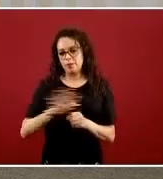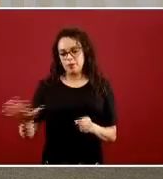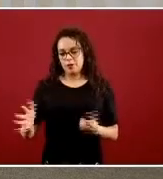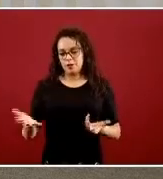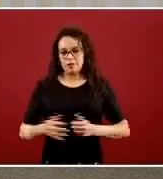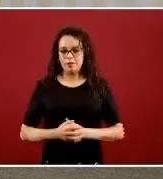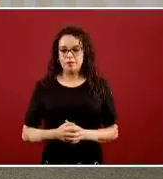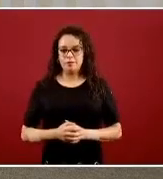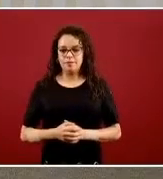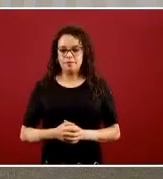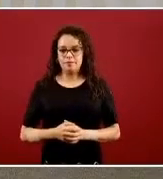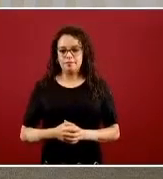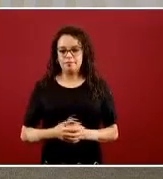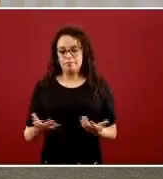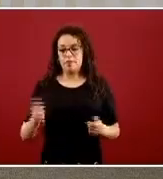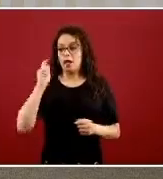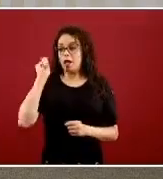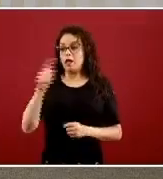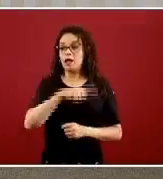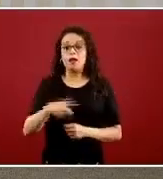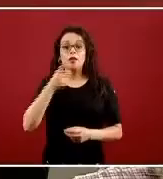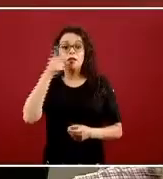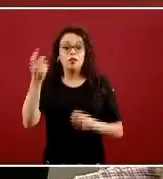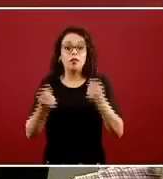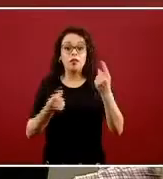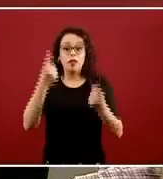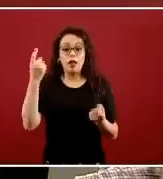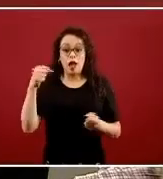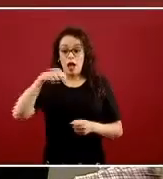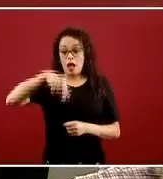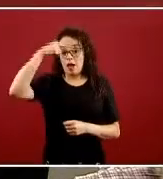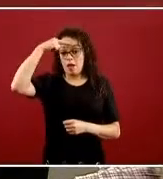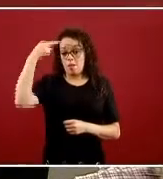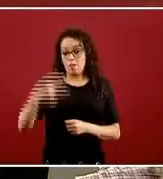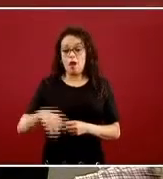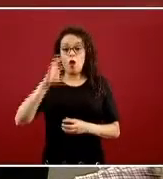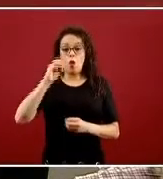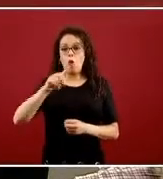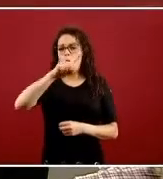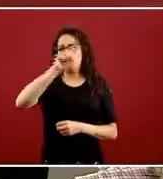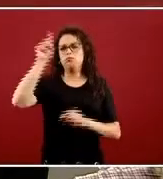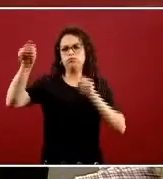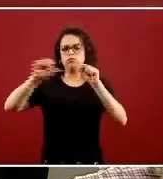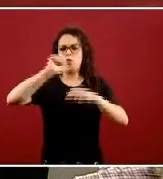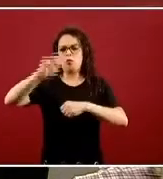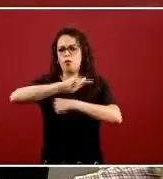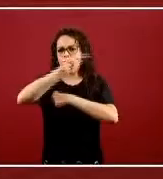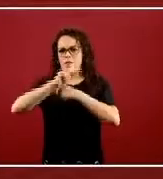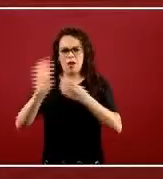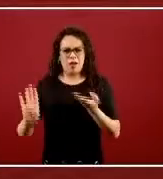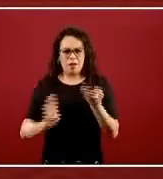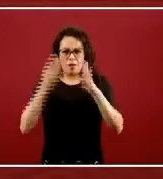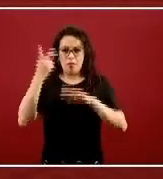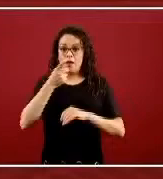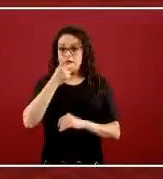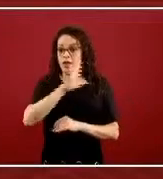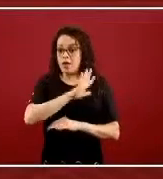audiencia pública y le prometa que la epidemia se va a acabar en México o en cualquier parte del mundo, pues desde luego no estaría teniendo